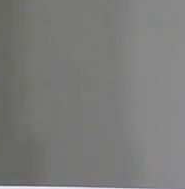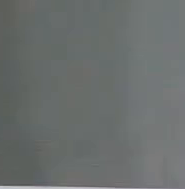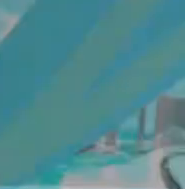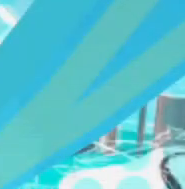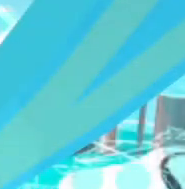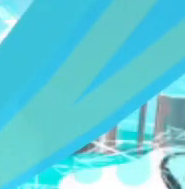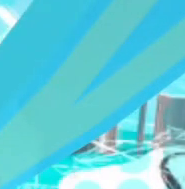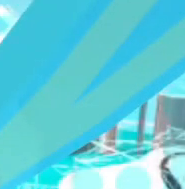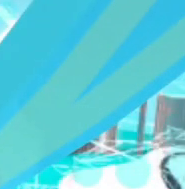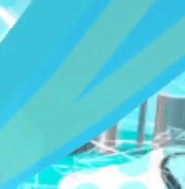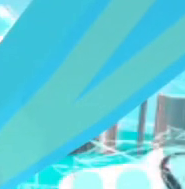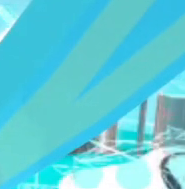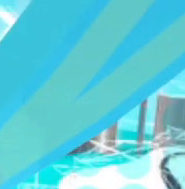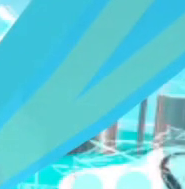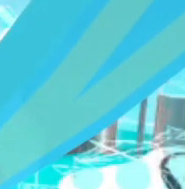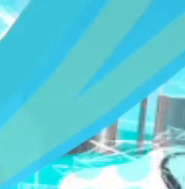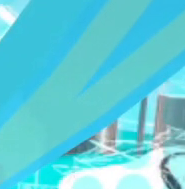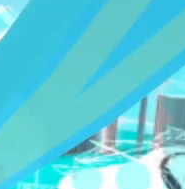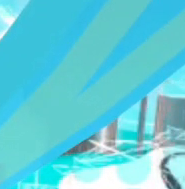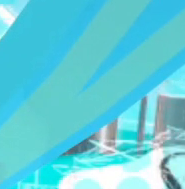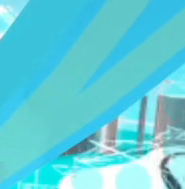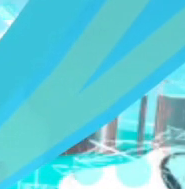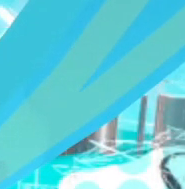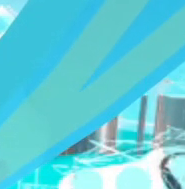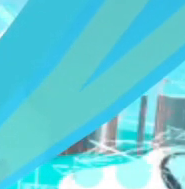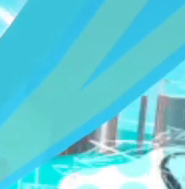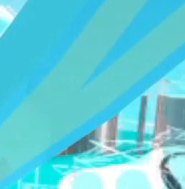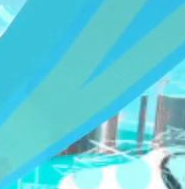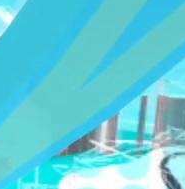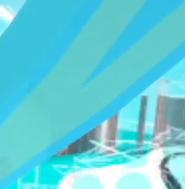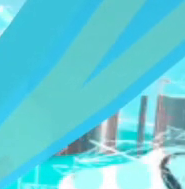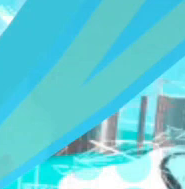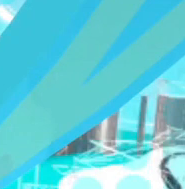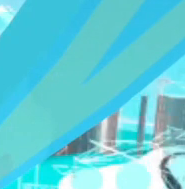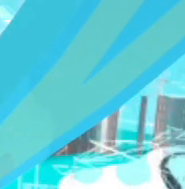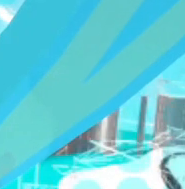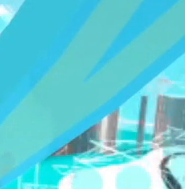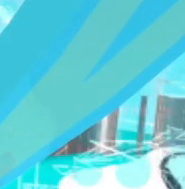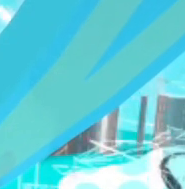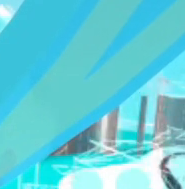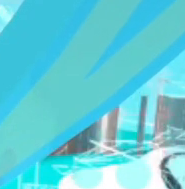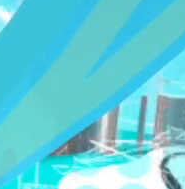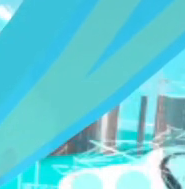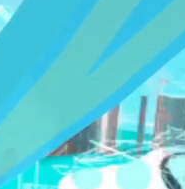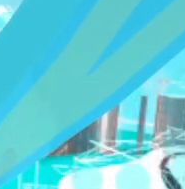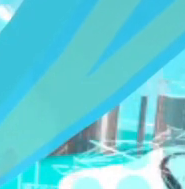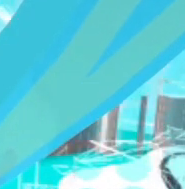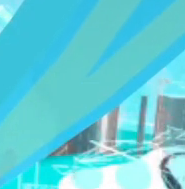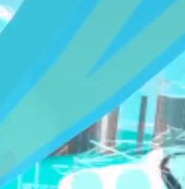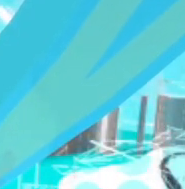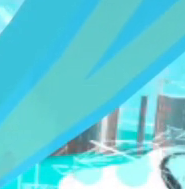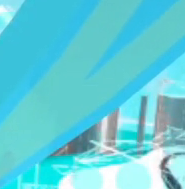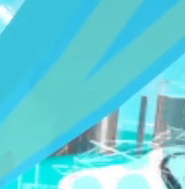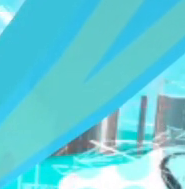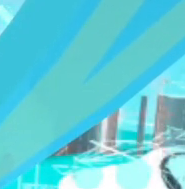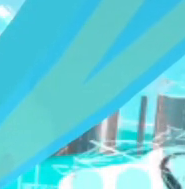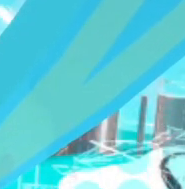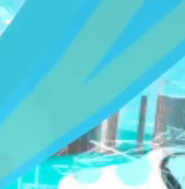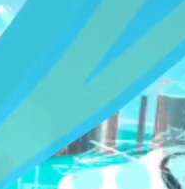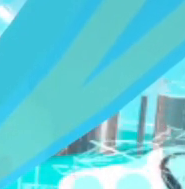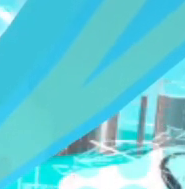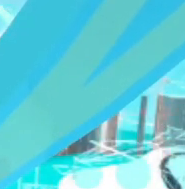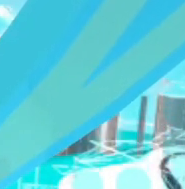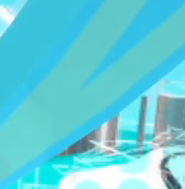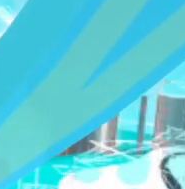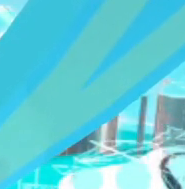Para quienes tienen que hacer operaciones en moneda extranjera, vamos a ver la cotización de referencia para el dólar.